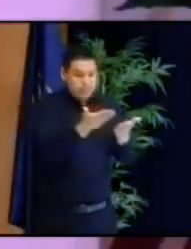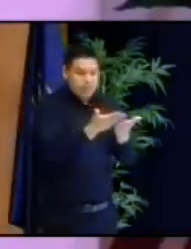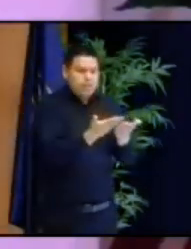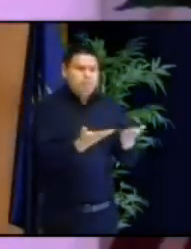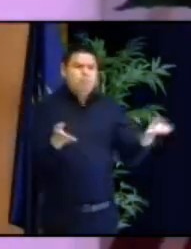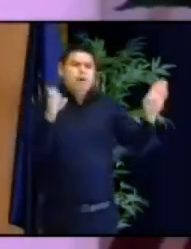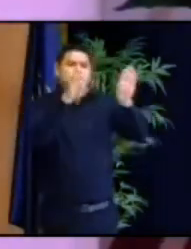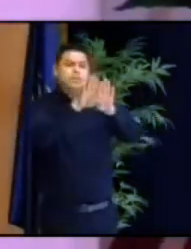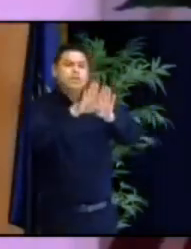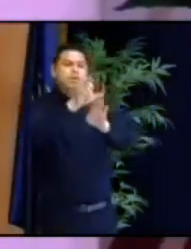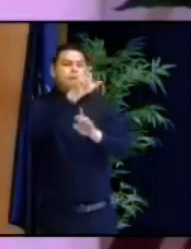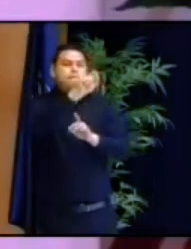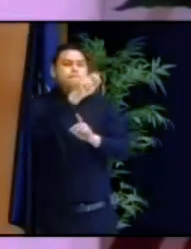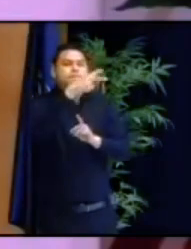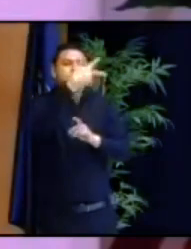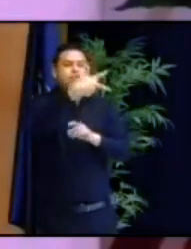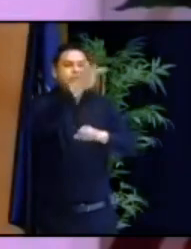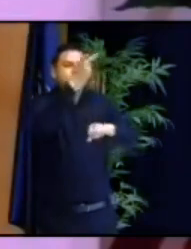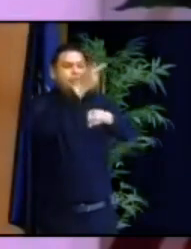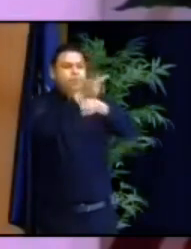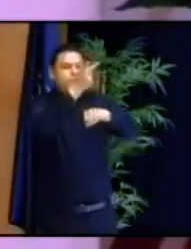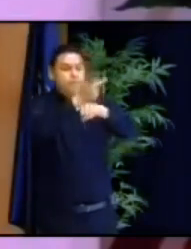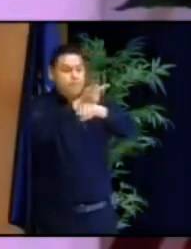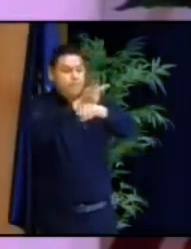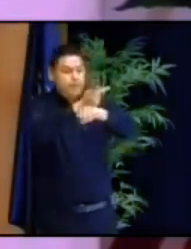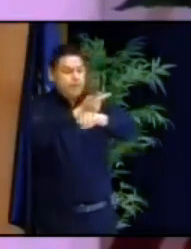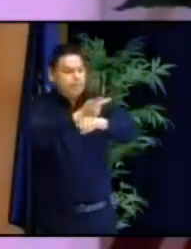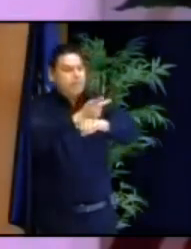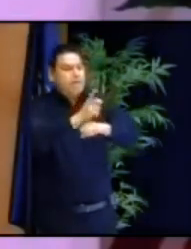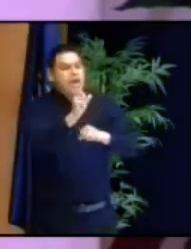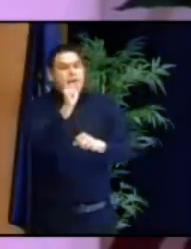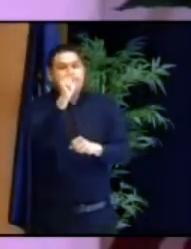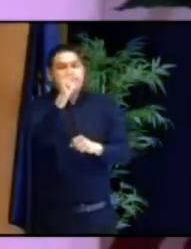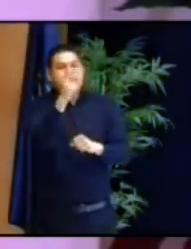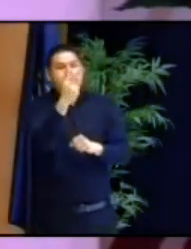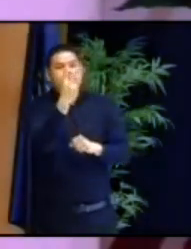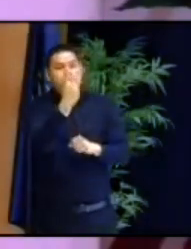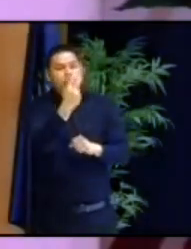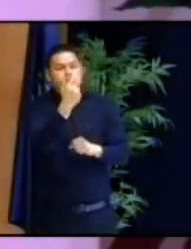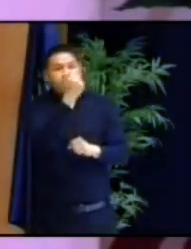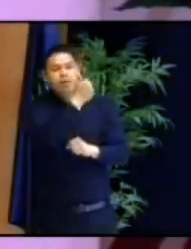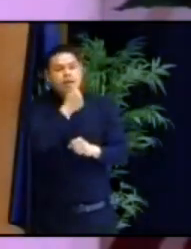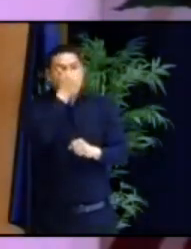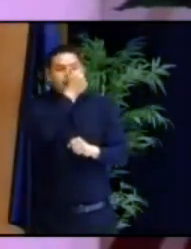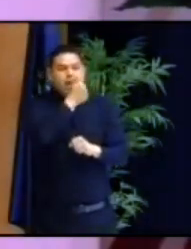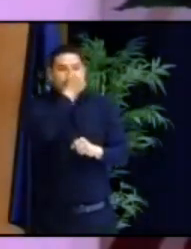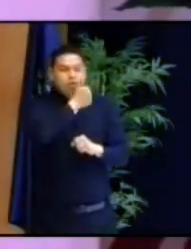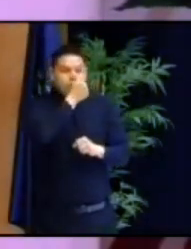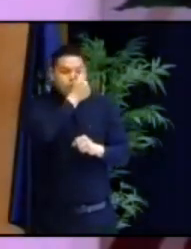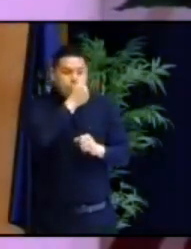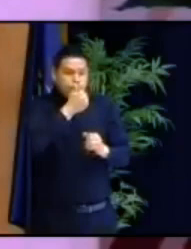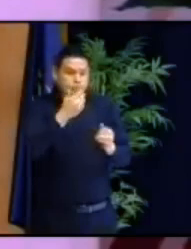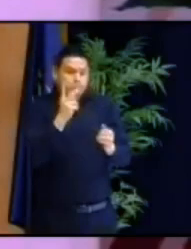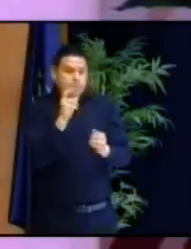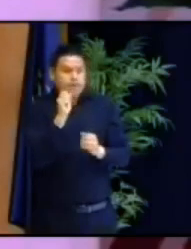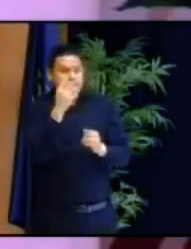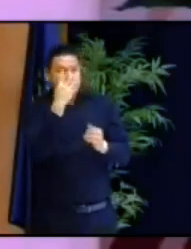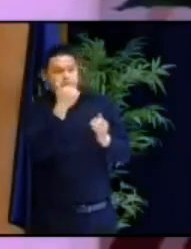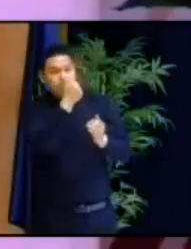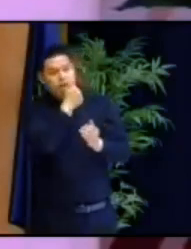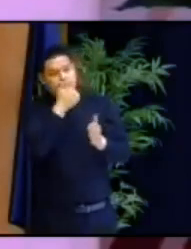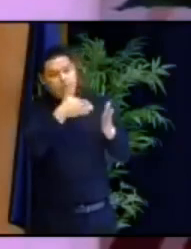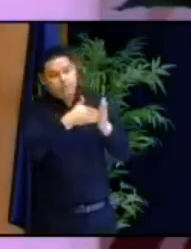con 28 preparatorias. Había 22,000 estudiantes en las preparatorias del gobierno de la